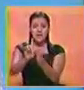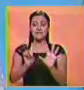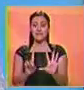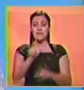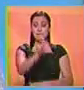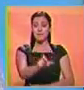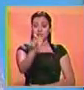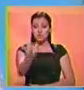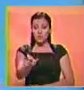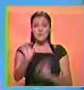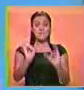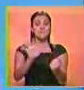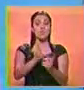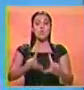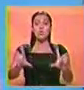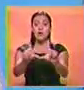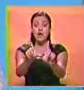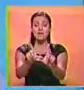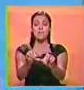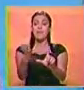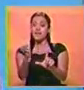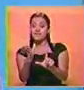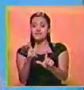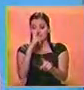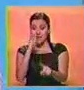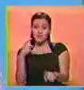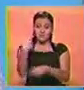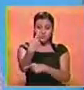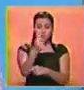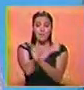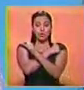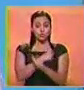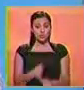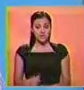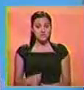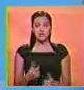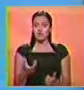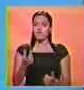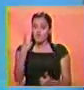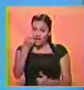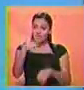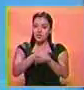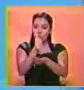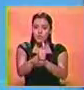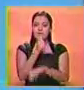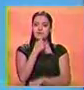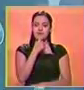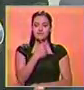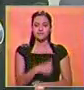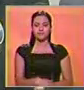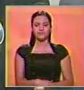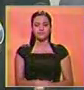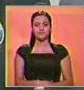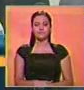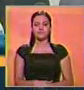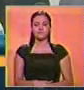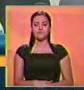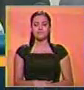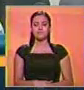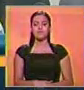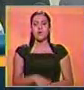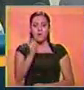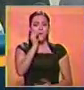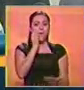6 personas de esa entidad fueron presuntamente ajusticiadas en Portuguesa, no quede impune. Lirio Pérez tiene la información.